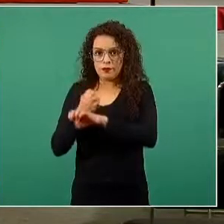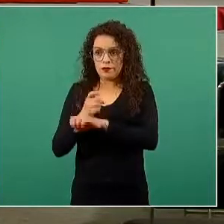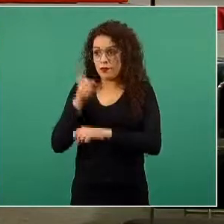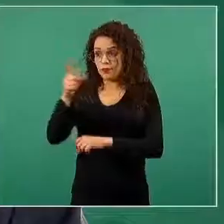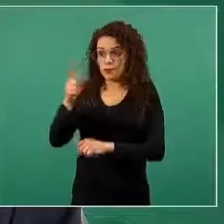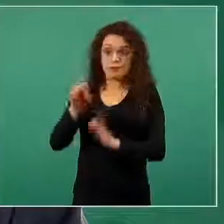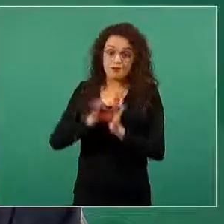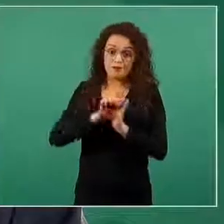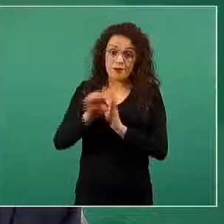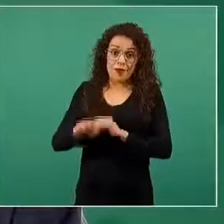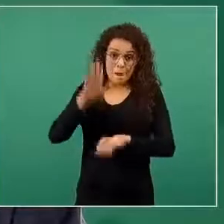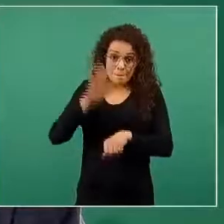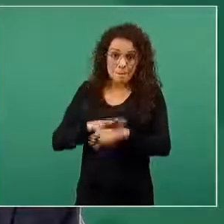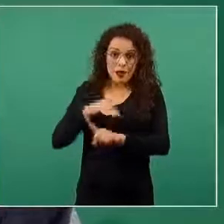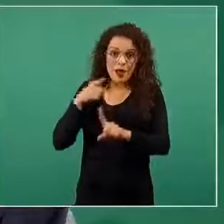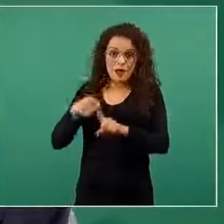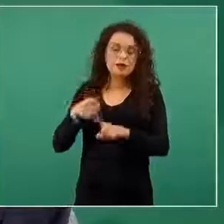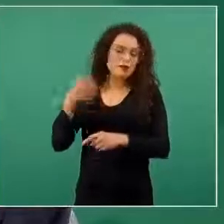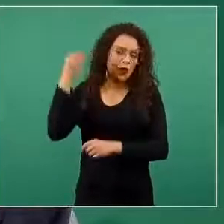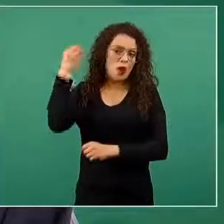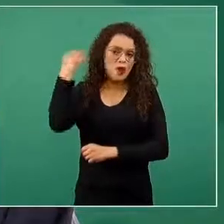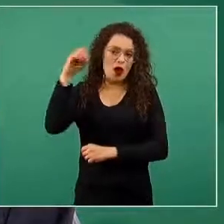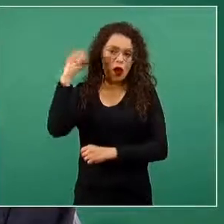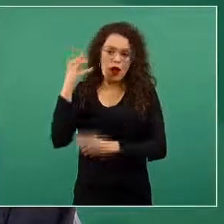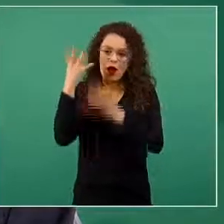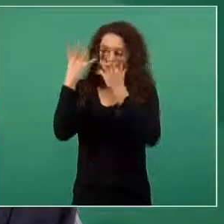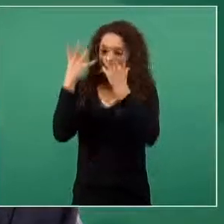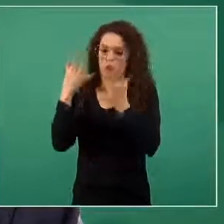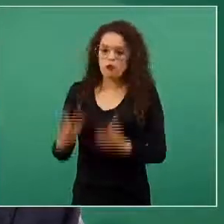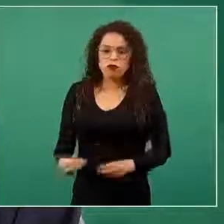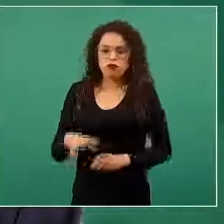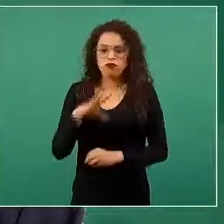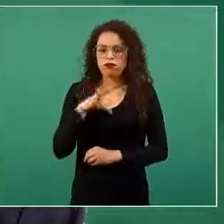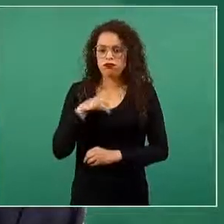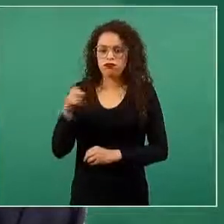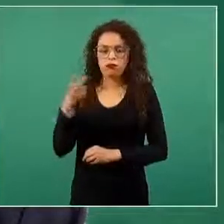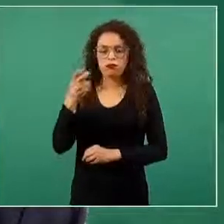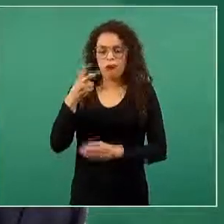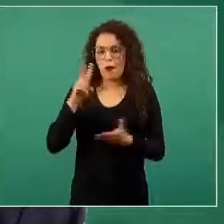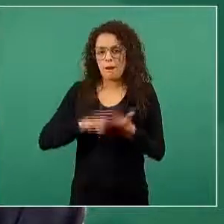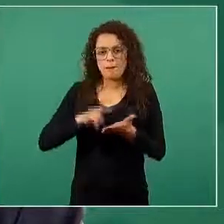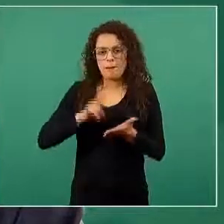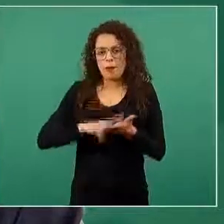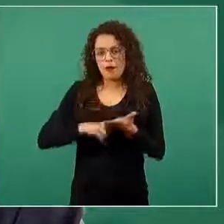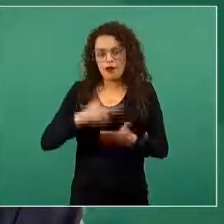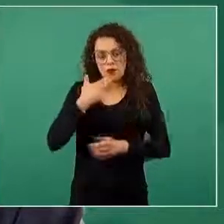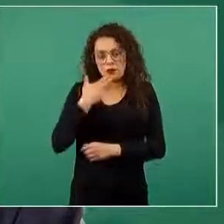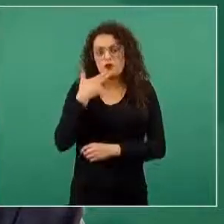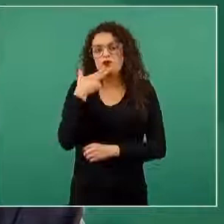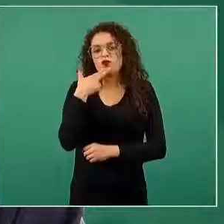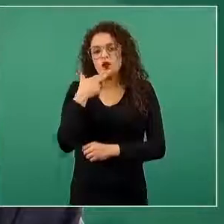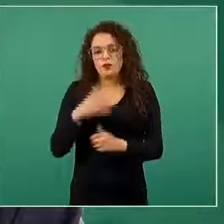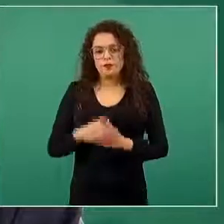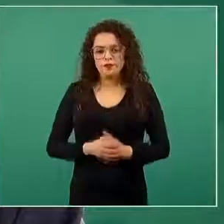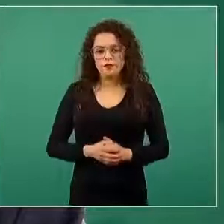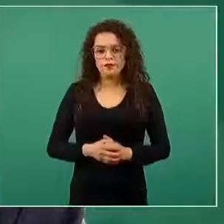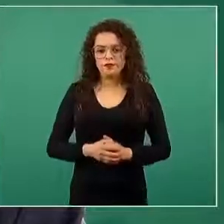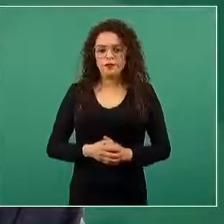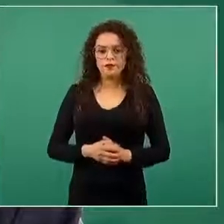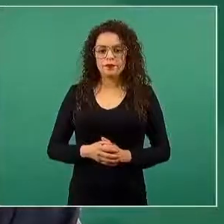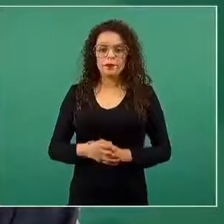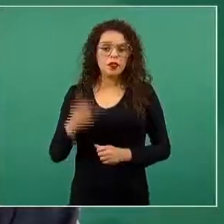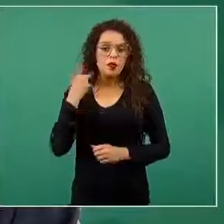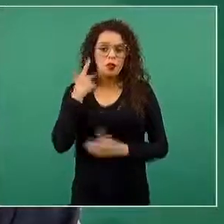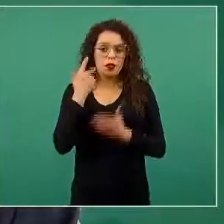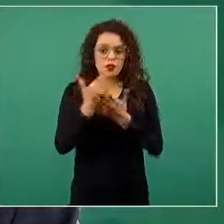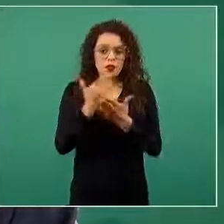quizá es el ejemplo más acabado de esa diversidad y de esa riqueza. Entonces, incluso las políticas públicas de carácter